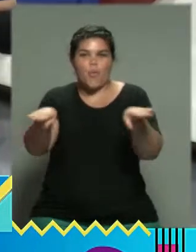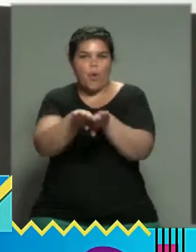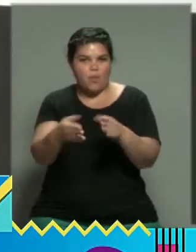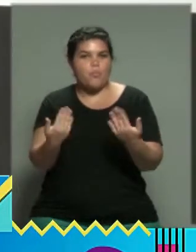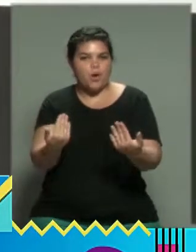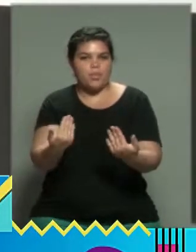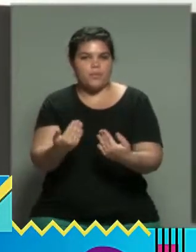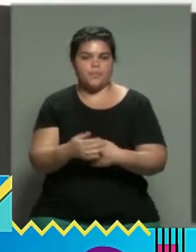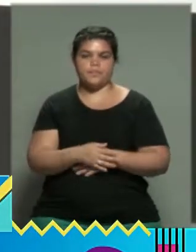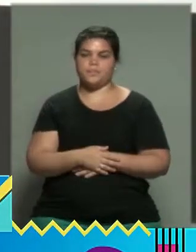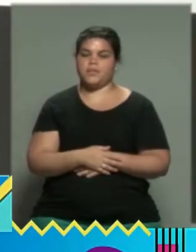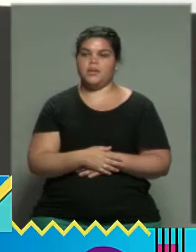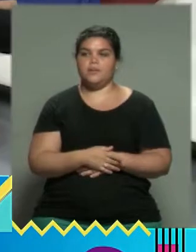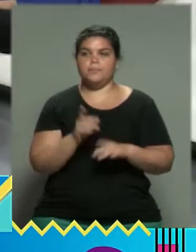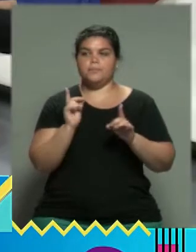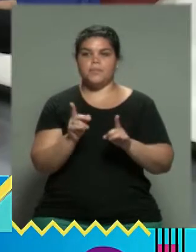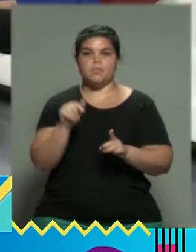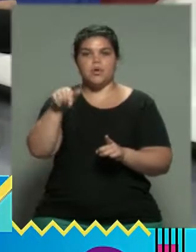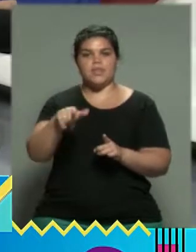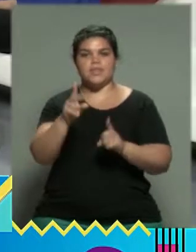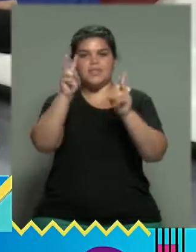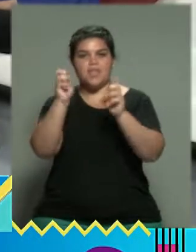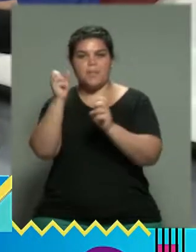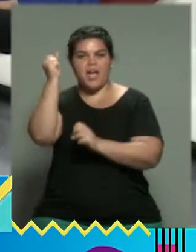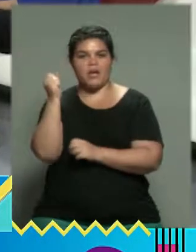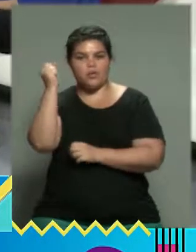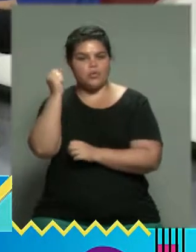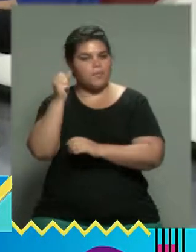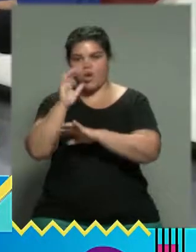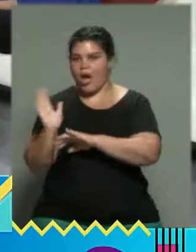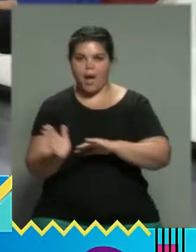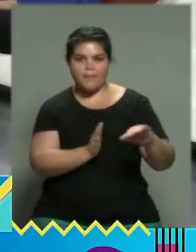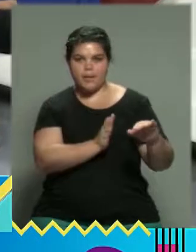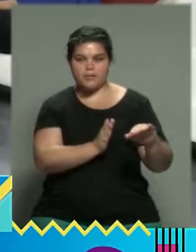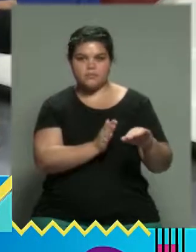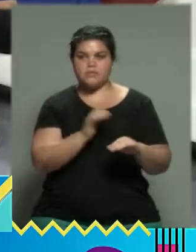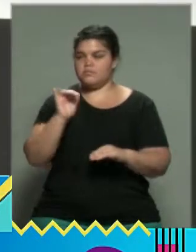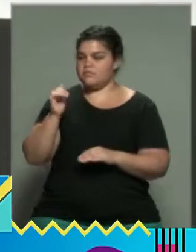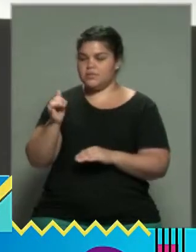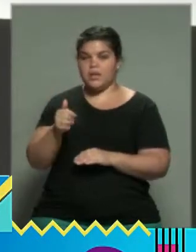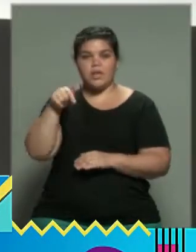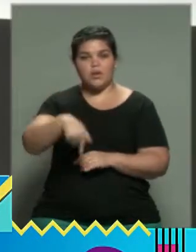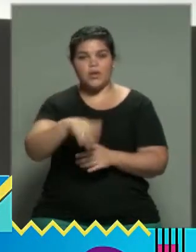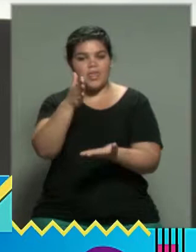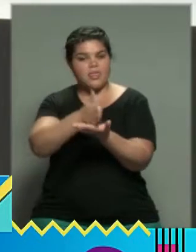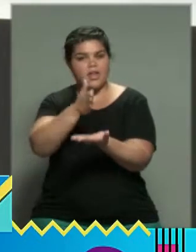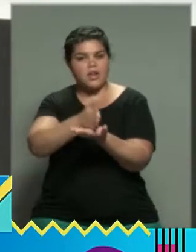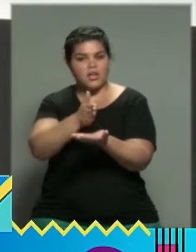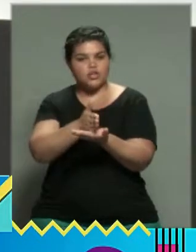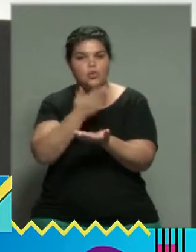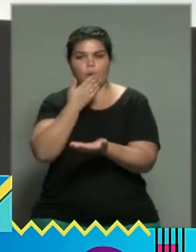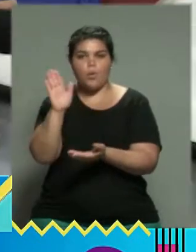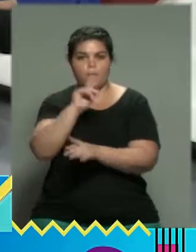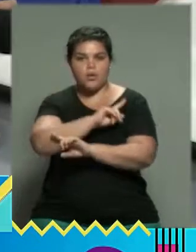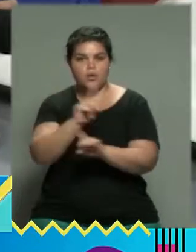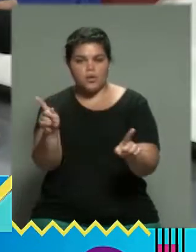nos salimos un poco de esto del fundamento económico, ¿no? De la justicia social, y vamos ahí a la cuestión de la vulnerabilidad de derechos, ¿no? Algo que lo vemos a